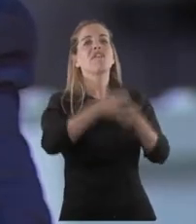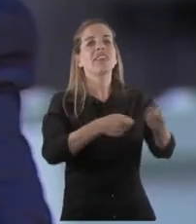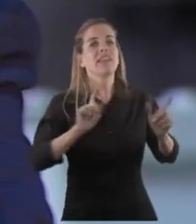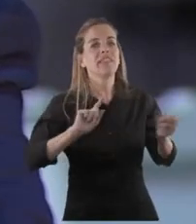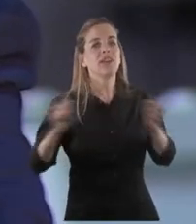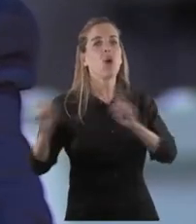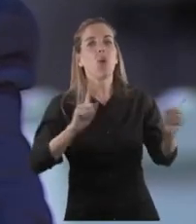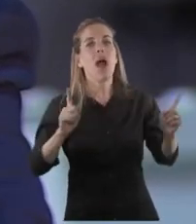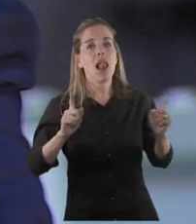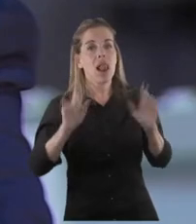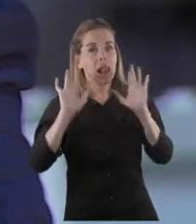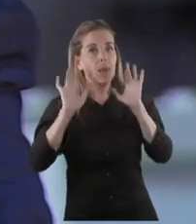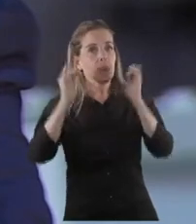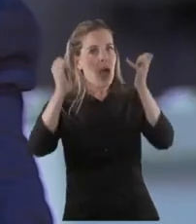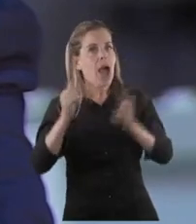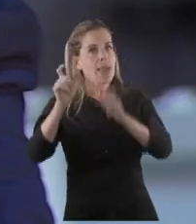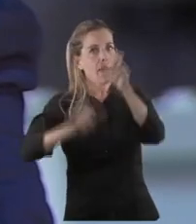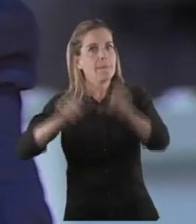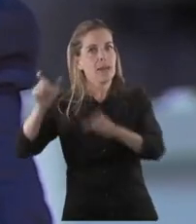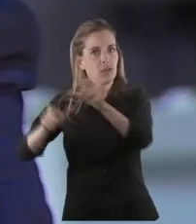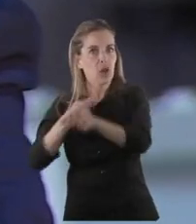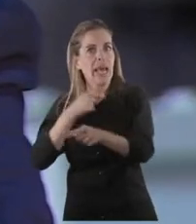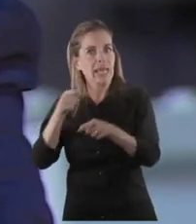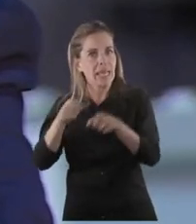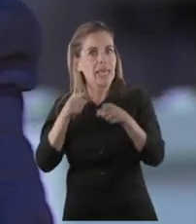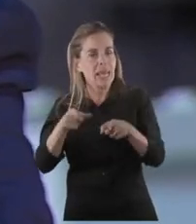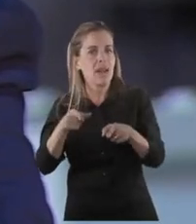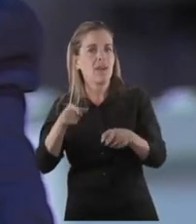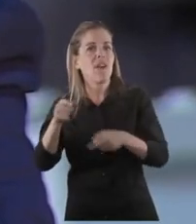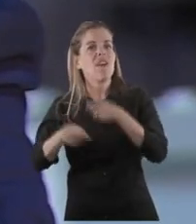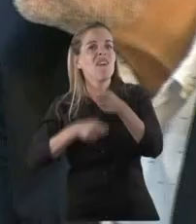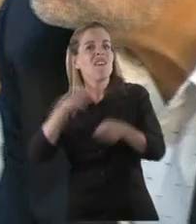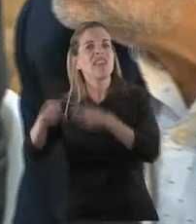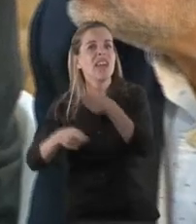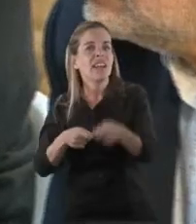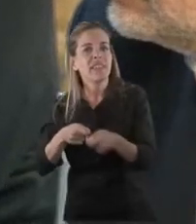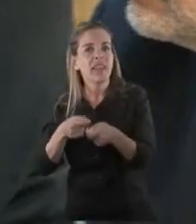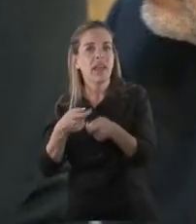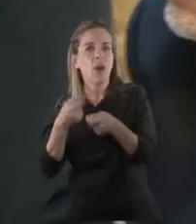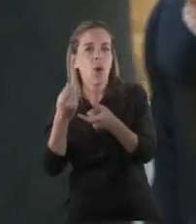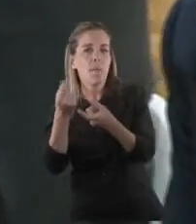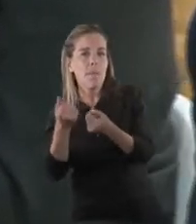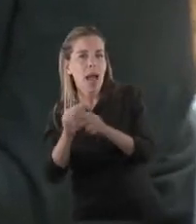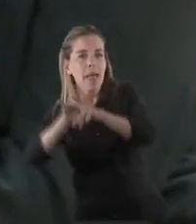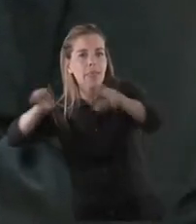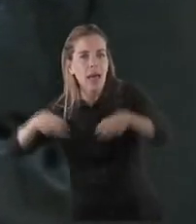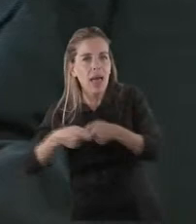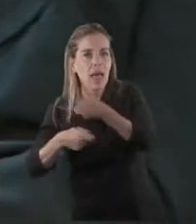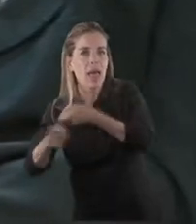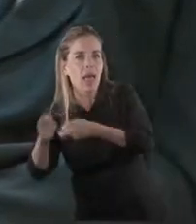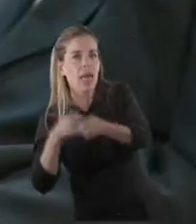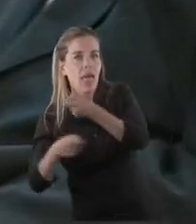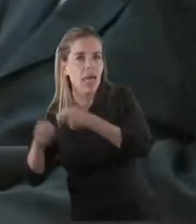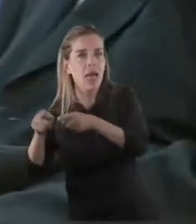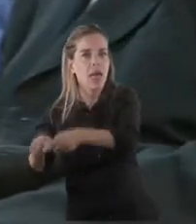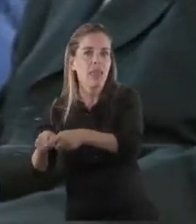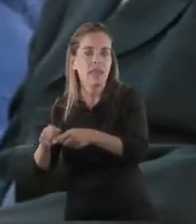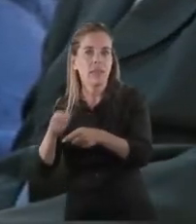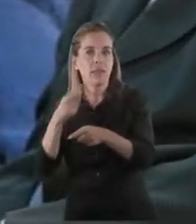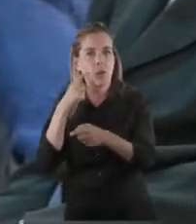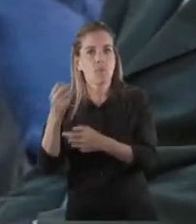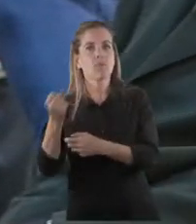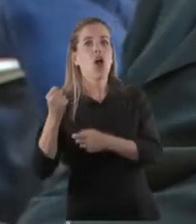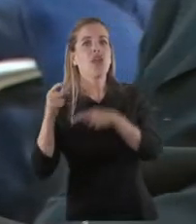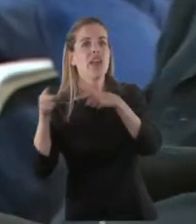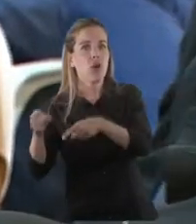siguen insistiendo en hacer del capitalismo un juego especulativo siguen resistiendo, son poderosos y